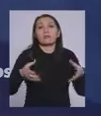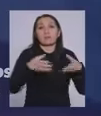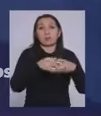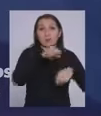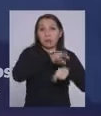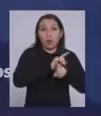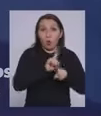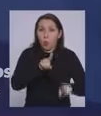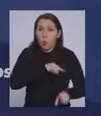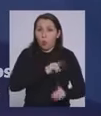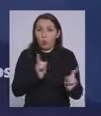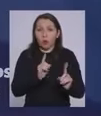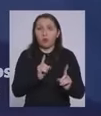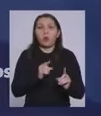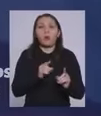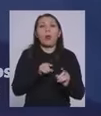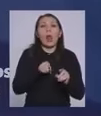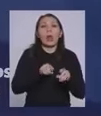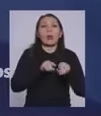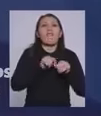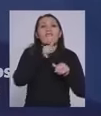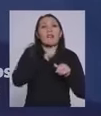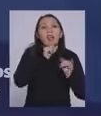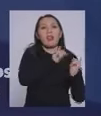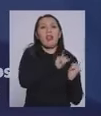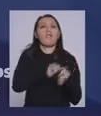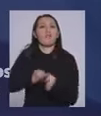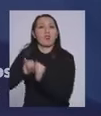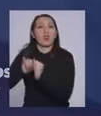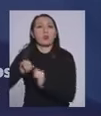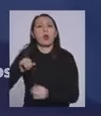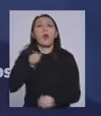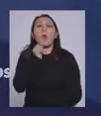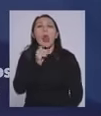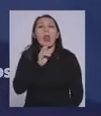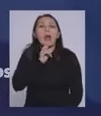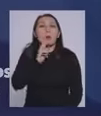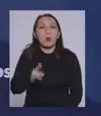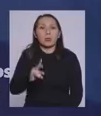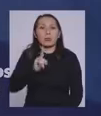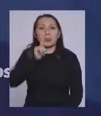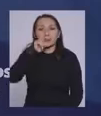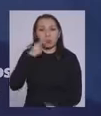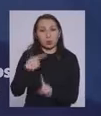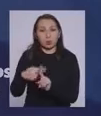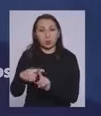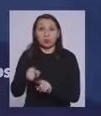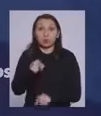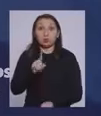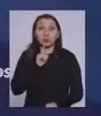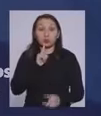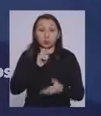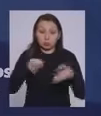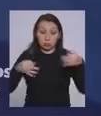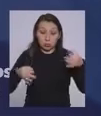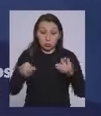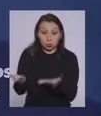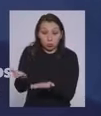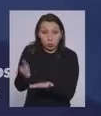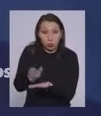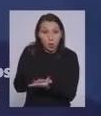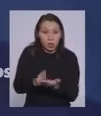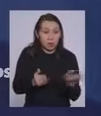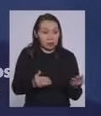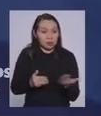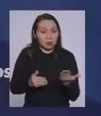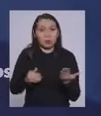no culpo a nadie, en la entrega del resultado de PCR positiva. Cuando tú tienes el certificado de función